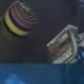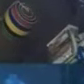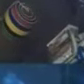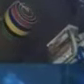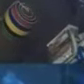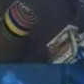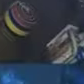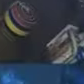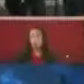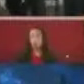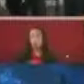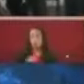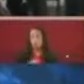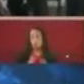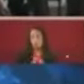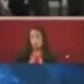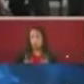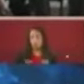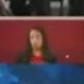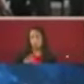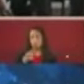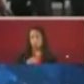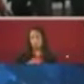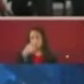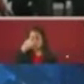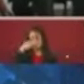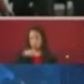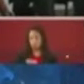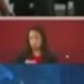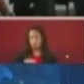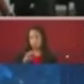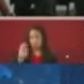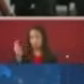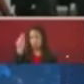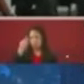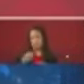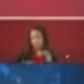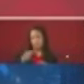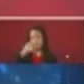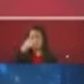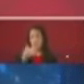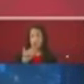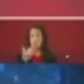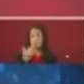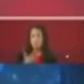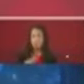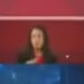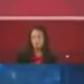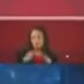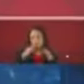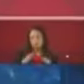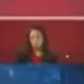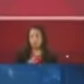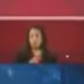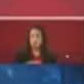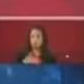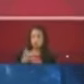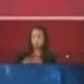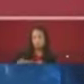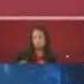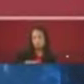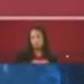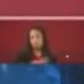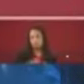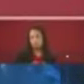donde vimos varios problemas serios en el Poder Judicial Federal que generaban una percepción negativa de la